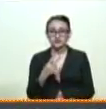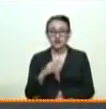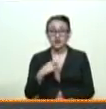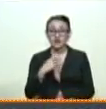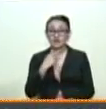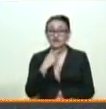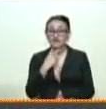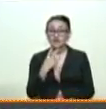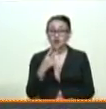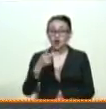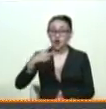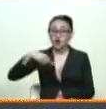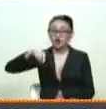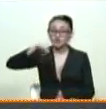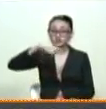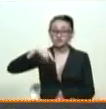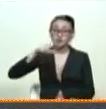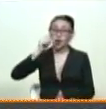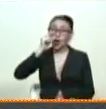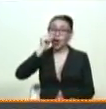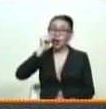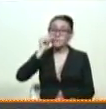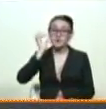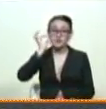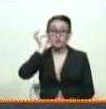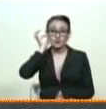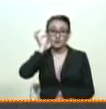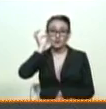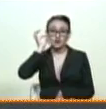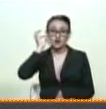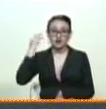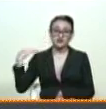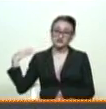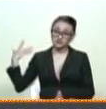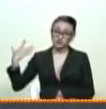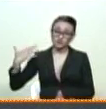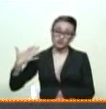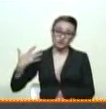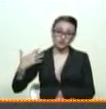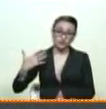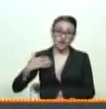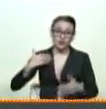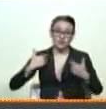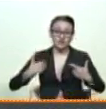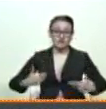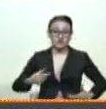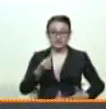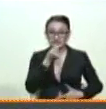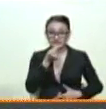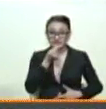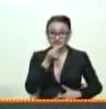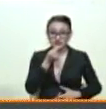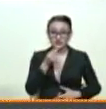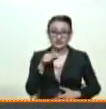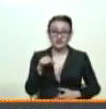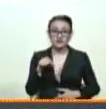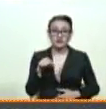la de los hombres y mujeres que están uniformados de patriota.